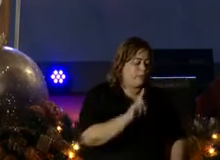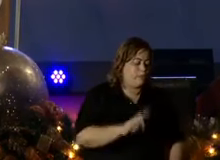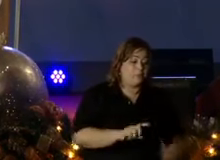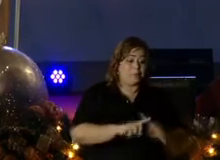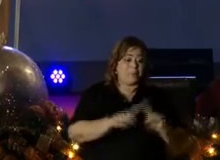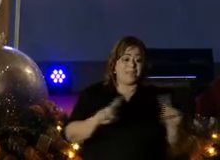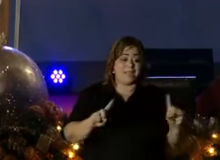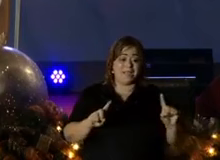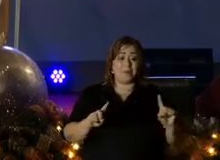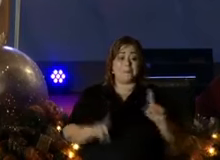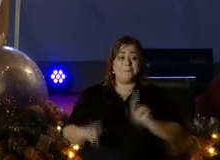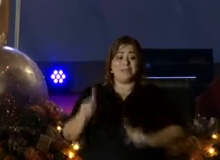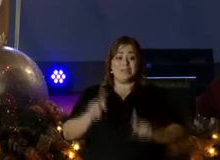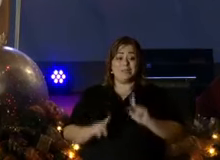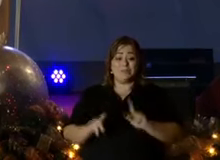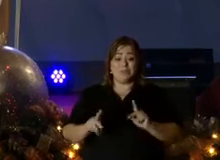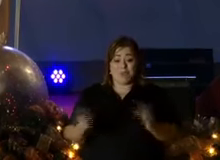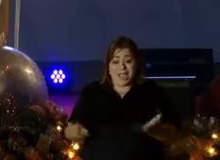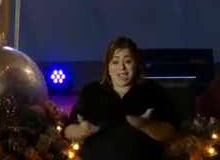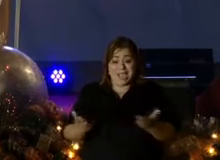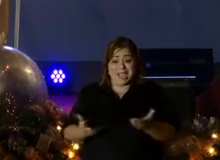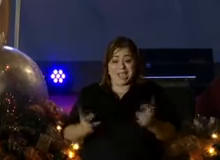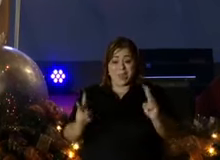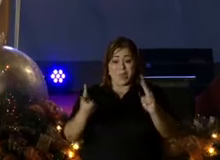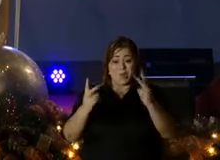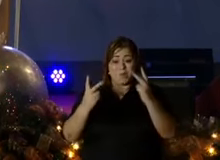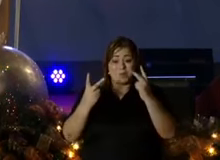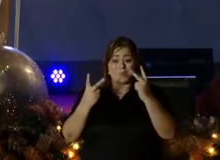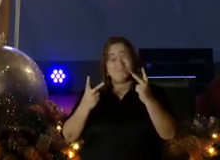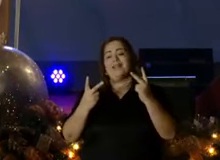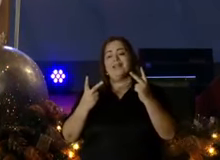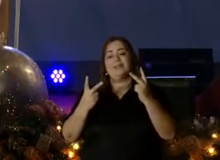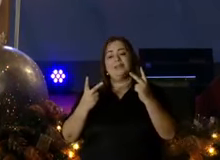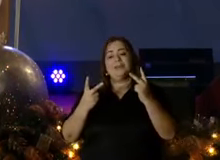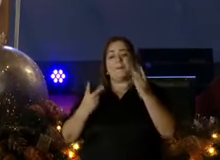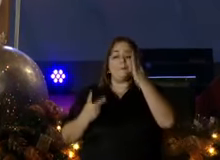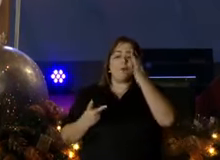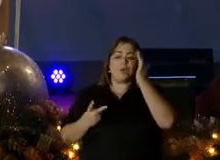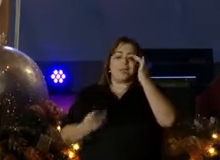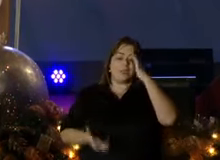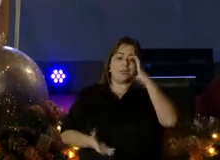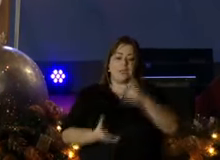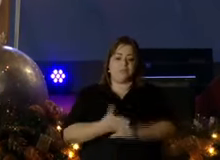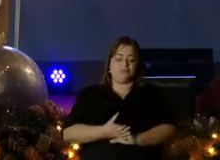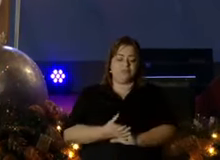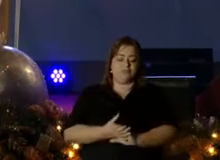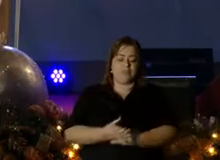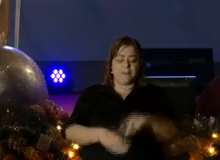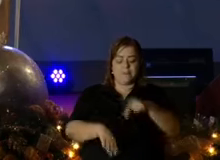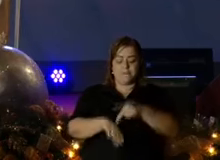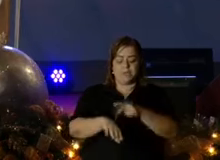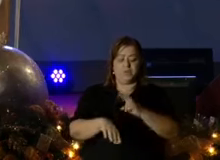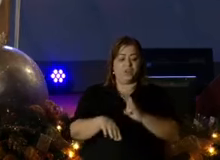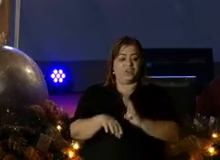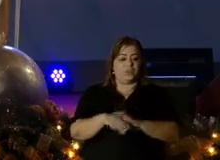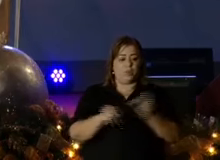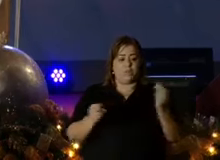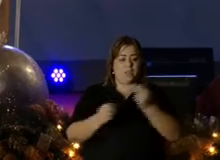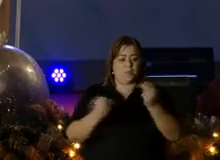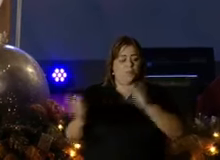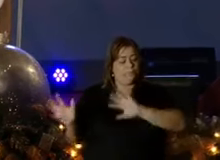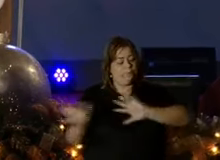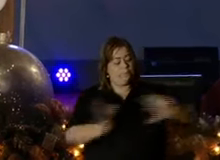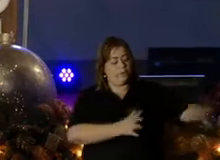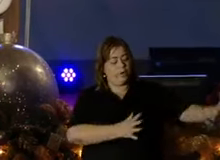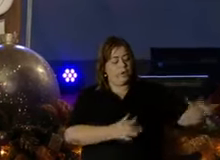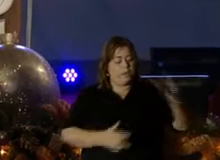aquí. Espíritu de temor sobre mi isla, te echo fuera. Enfermedad te echo fuera.